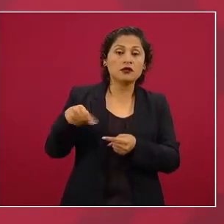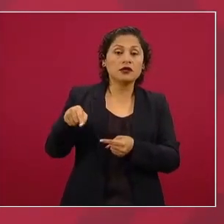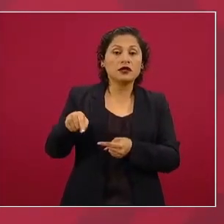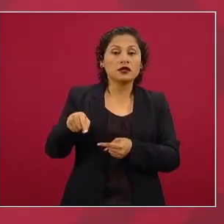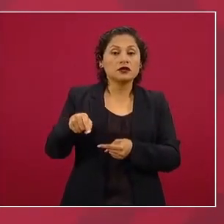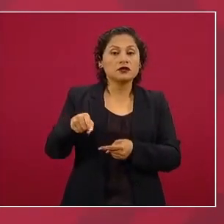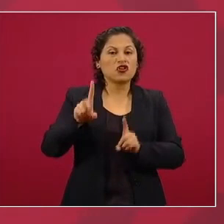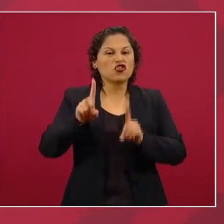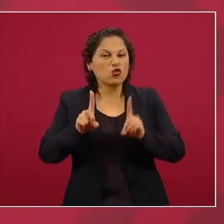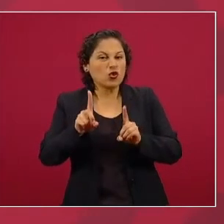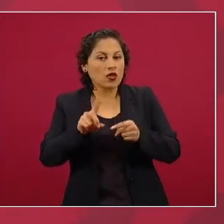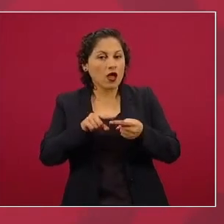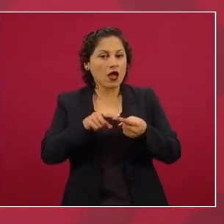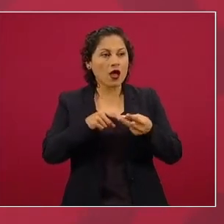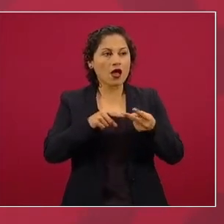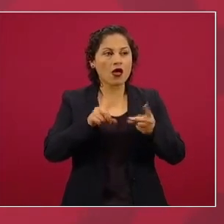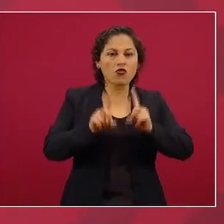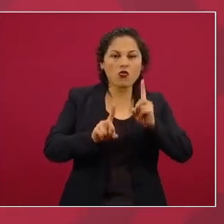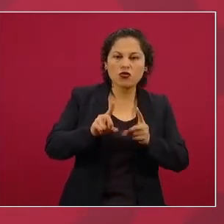hasta